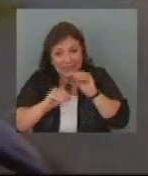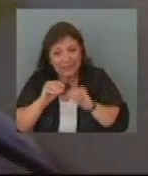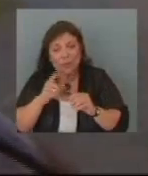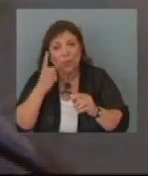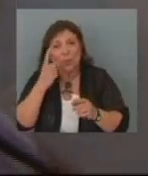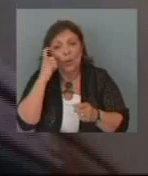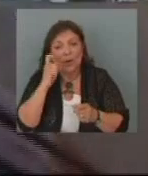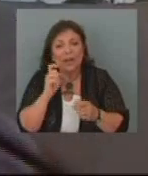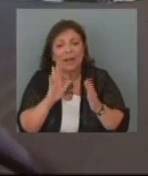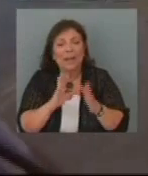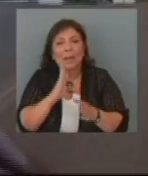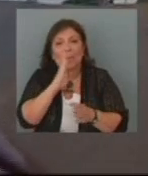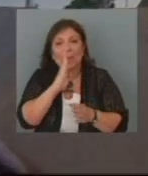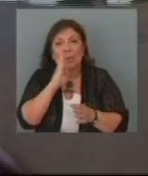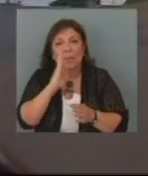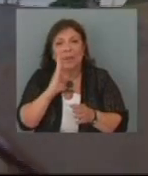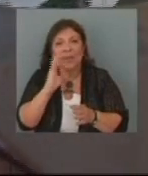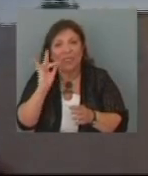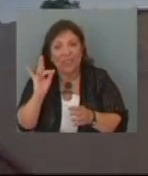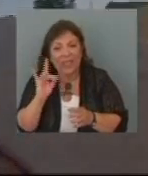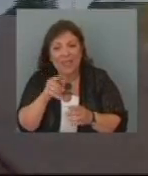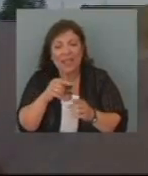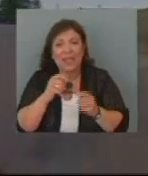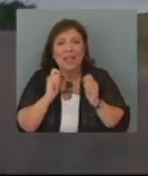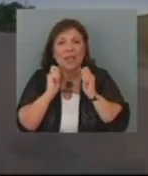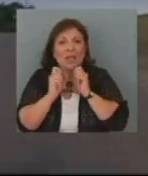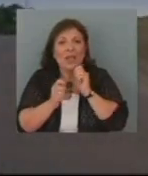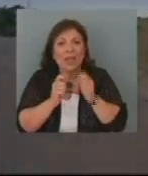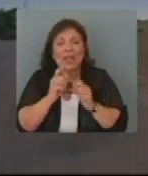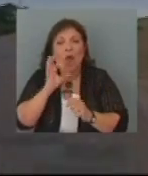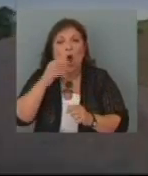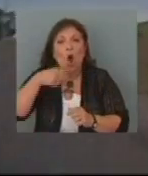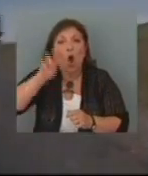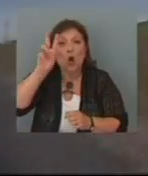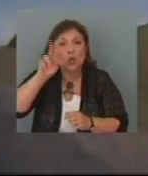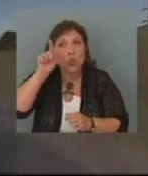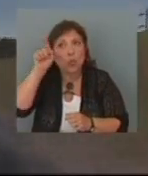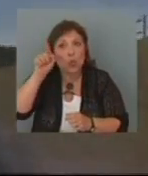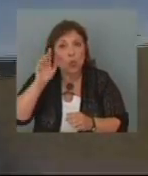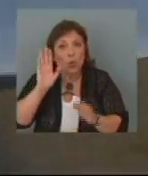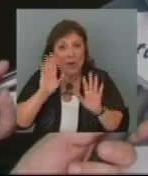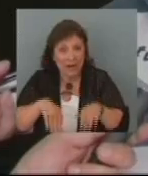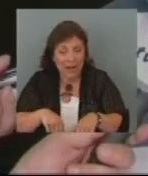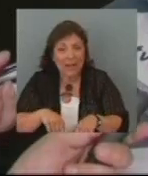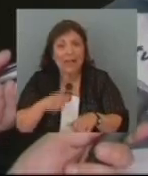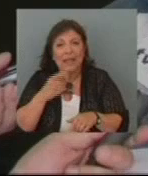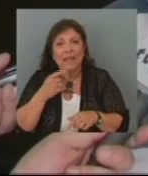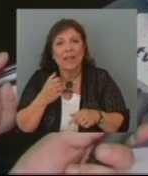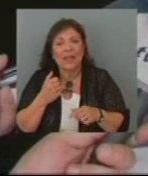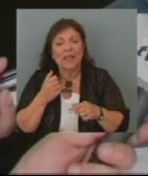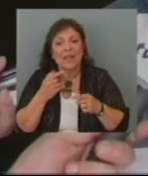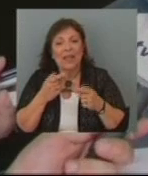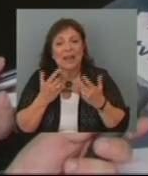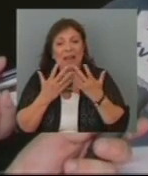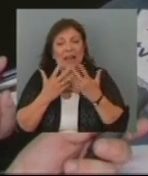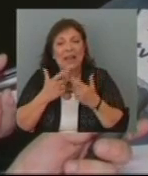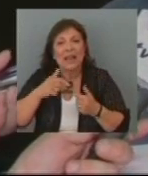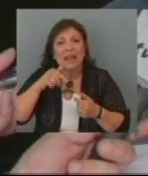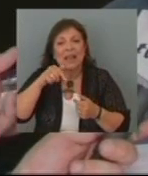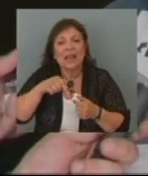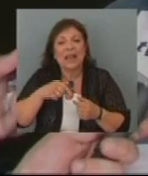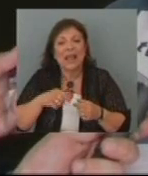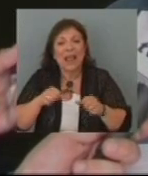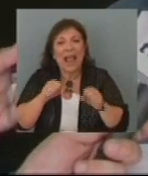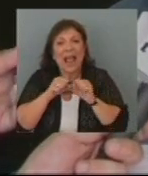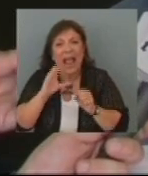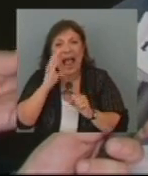especialmente un proyecto PPD, del programa de donaciones de las Naciones Unidas, que ha llevado adelante el Quehuay Canoas. Y